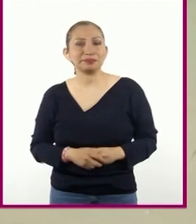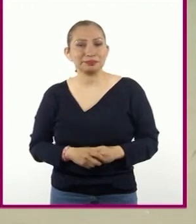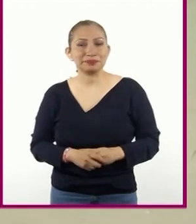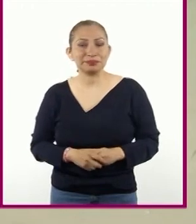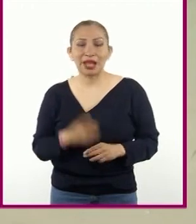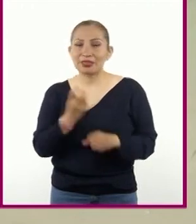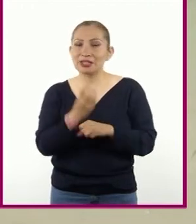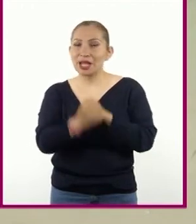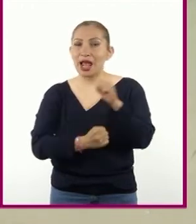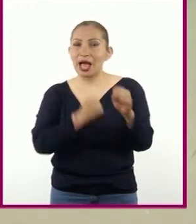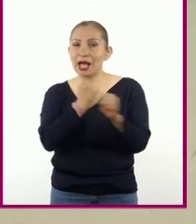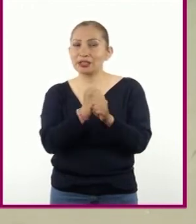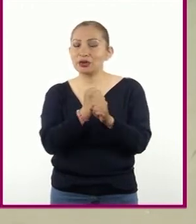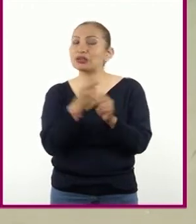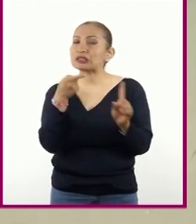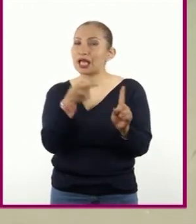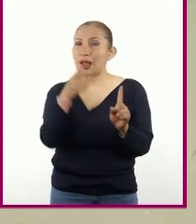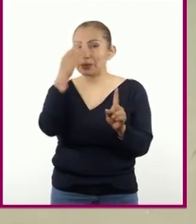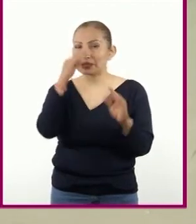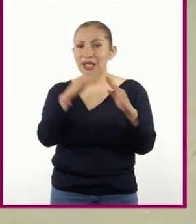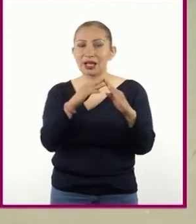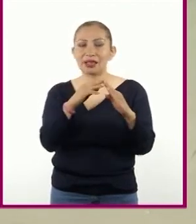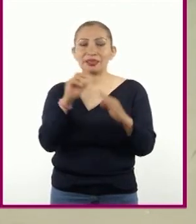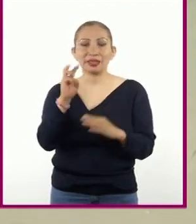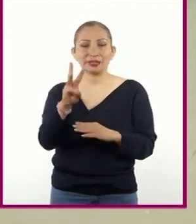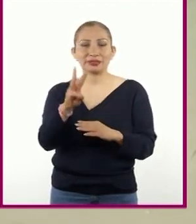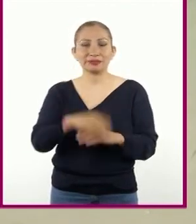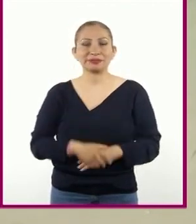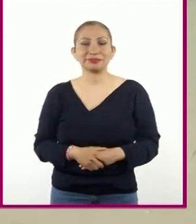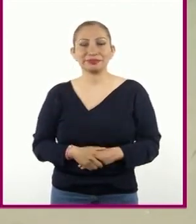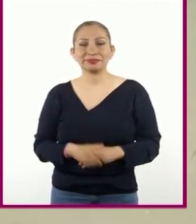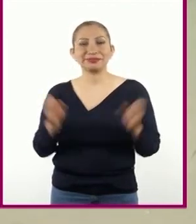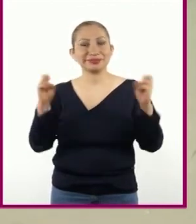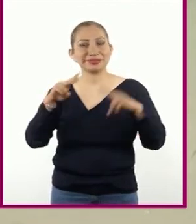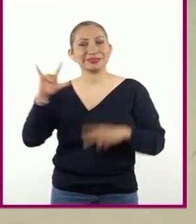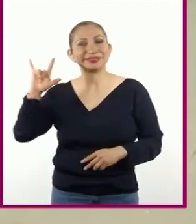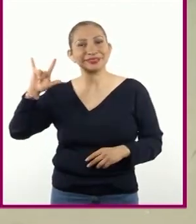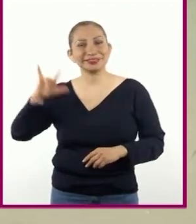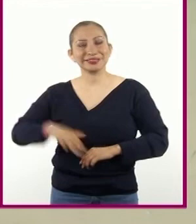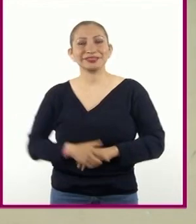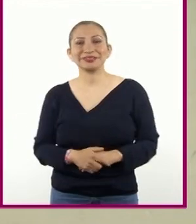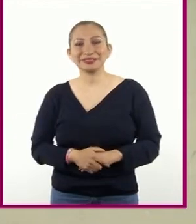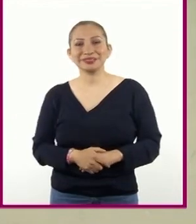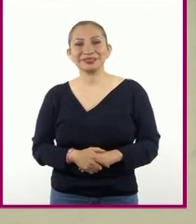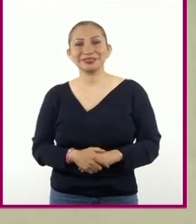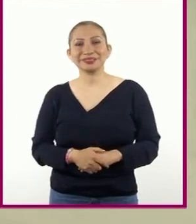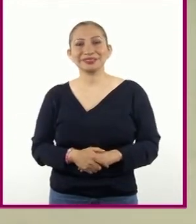de tercer grado en Aprende en Casa 3. Hasta la próxima.